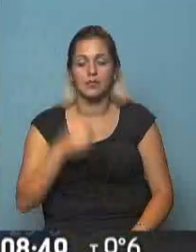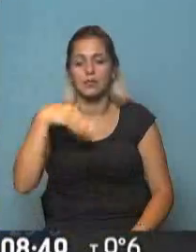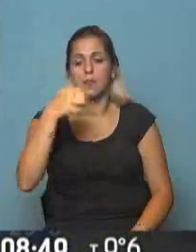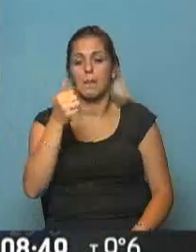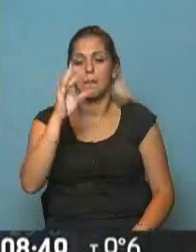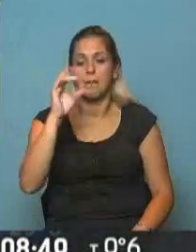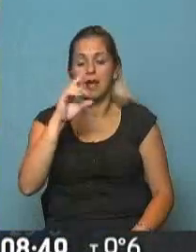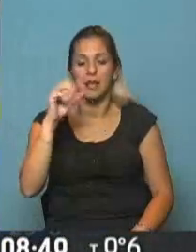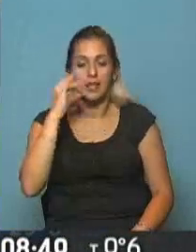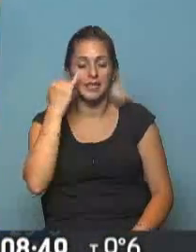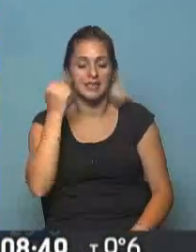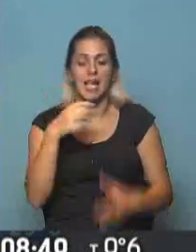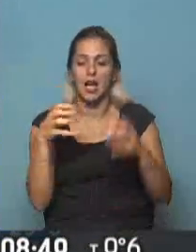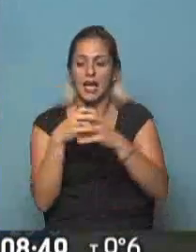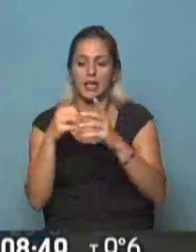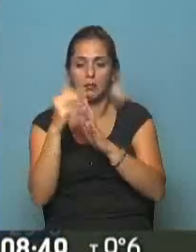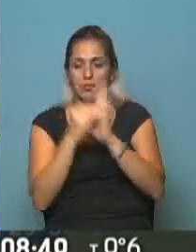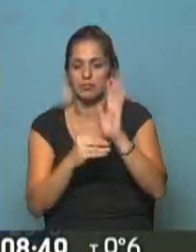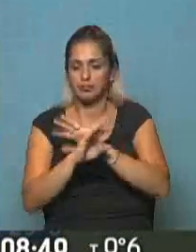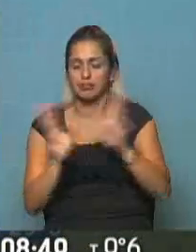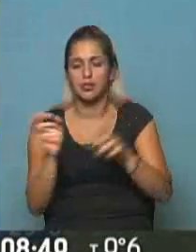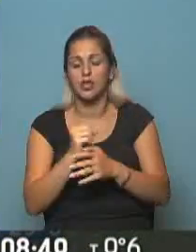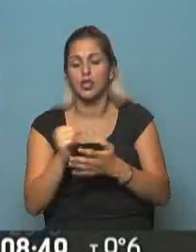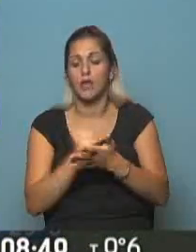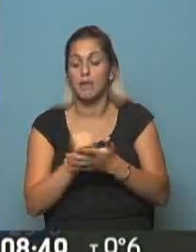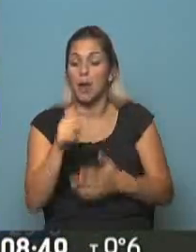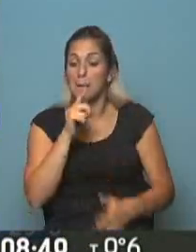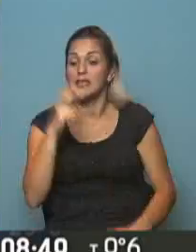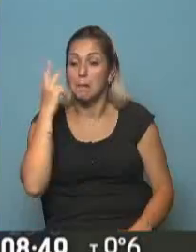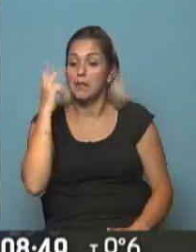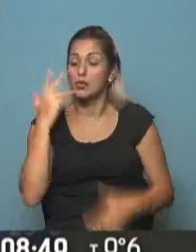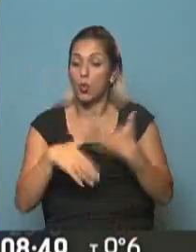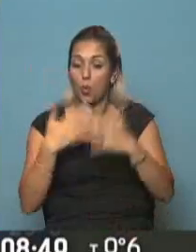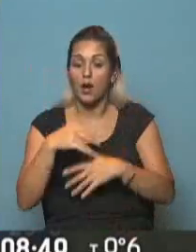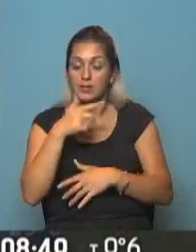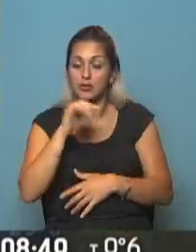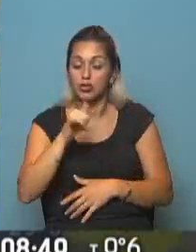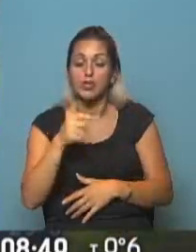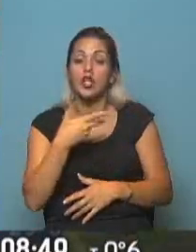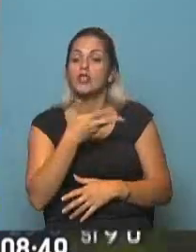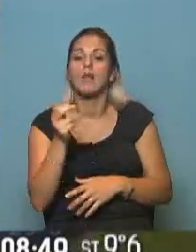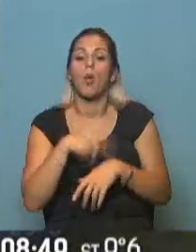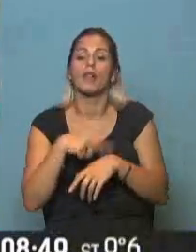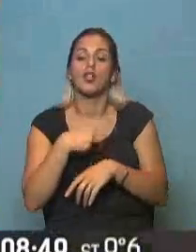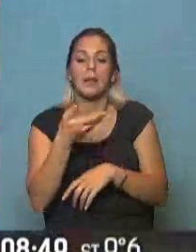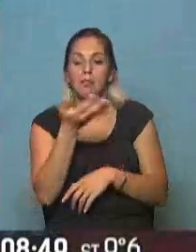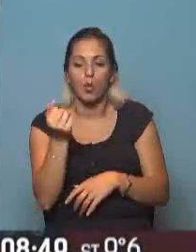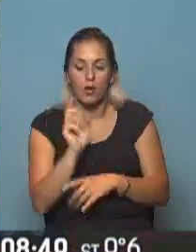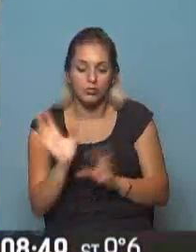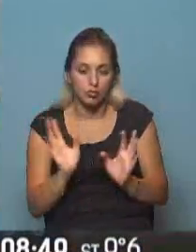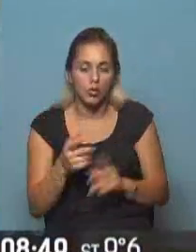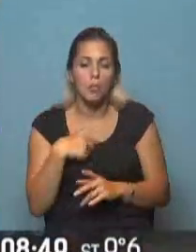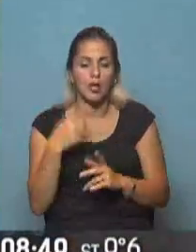con equipo confirmado. Se intuye que Messi va a estar en la cancha. No sabemos cuántos minutos. Esto obviamente fue convenido